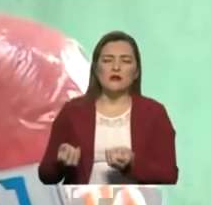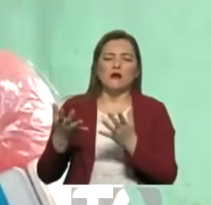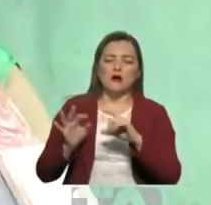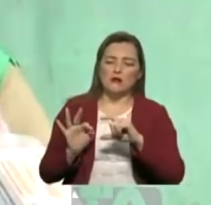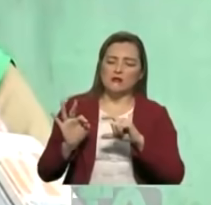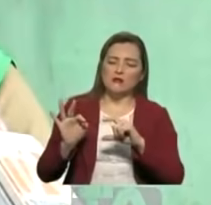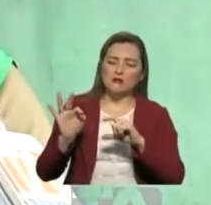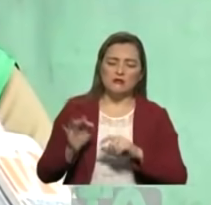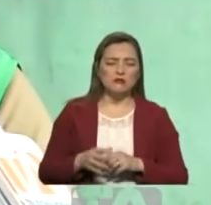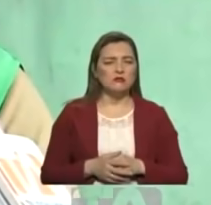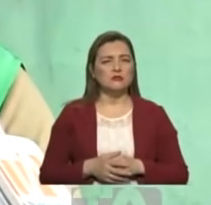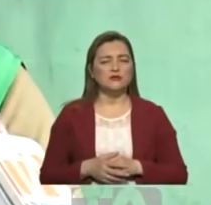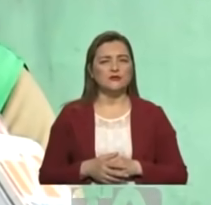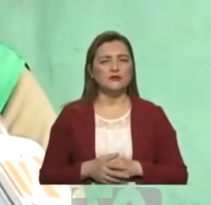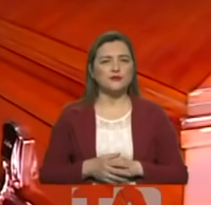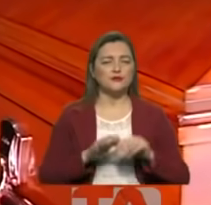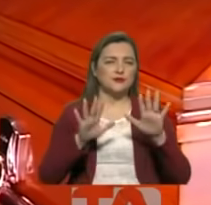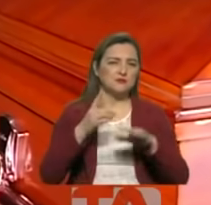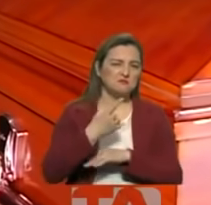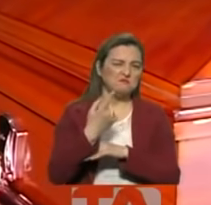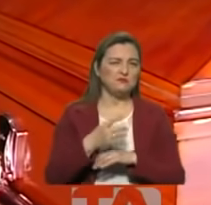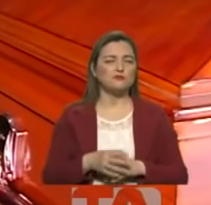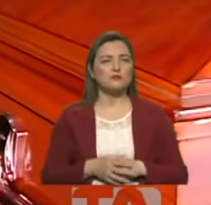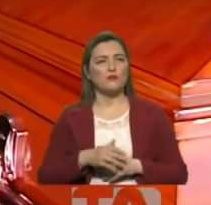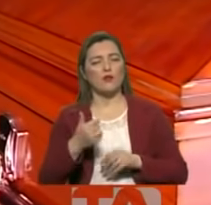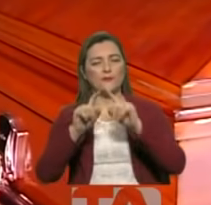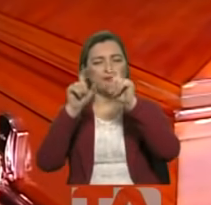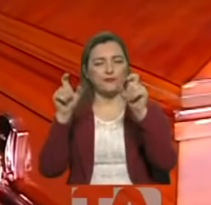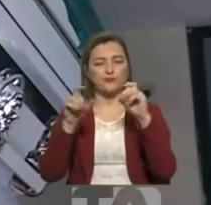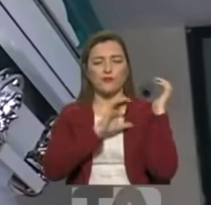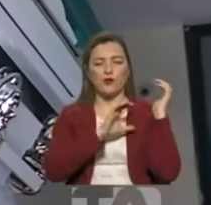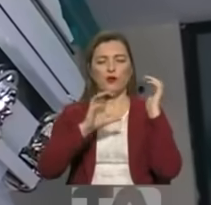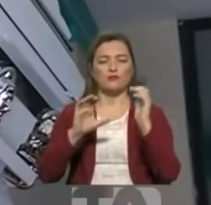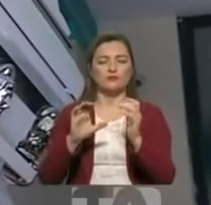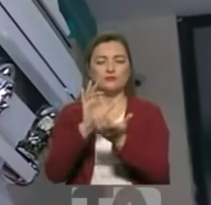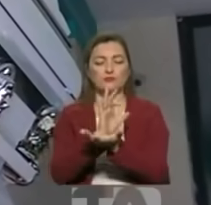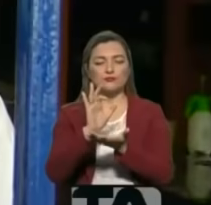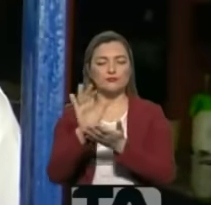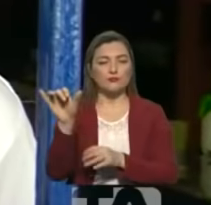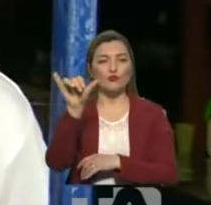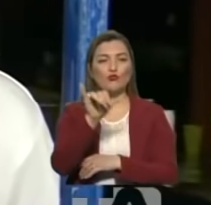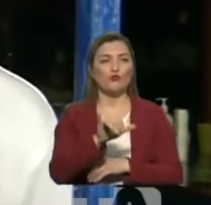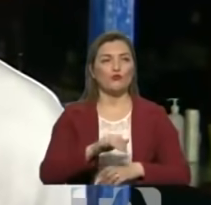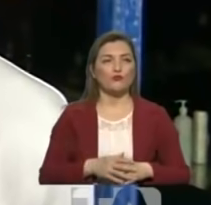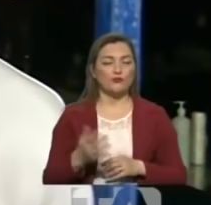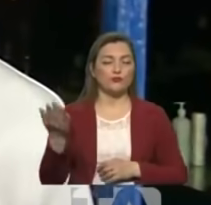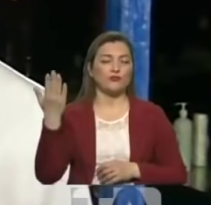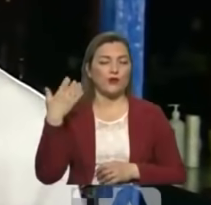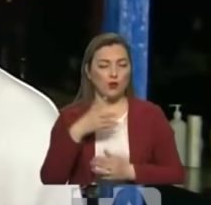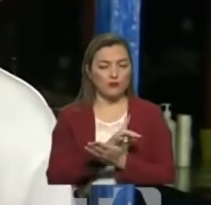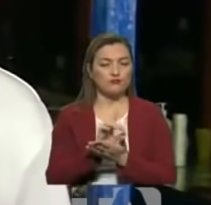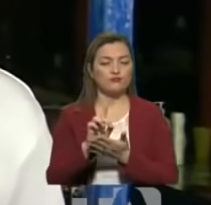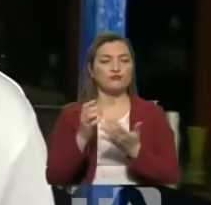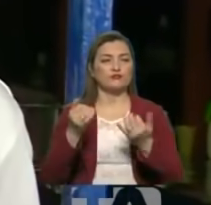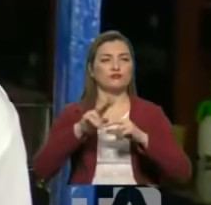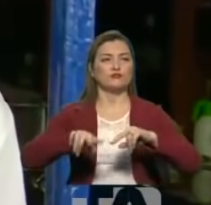ha subido un poco? Casi unos 10 días. En otra de las funerarias que visitamos, el testimonio es similar. La semana pasada,